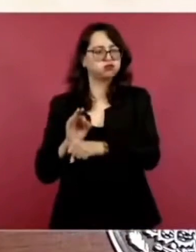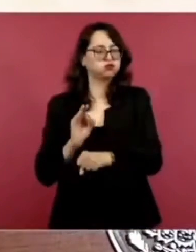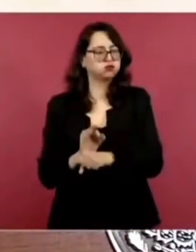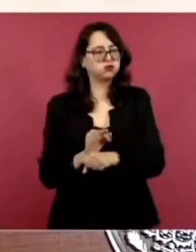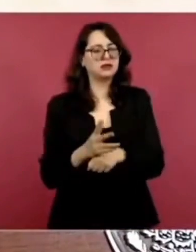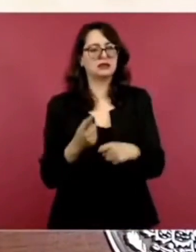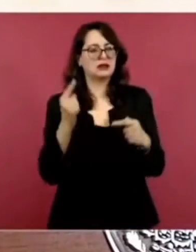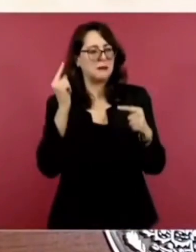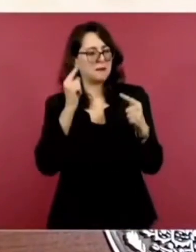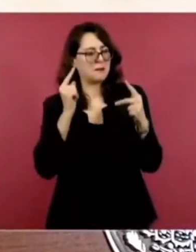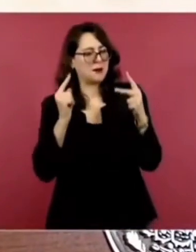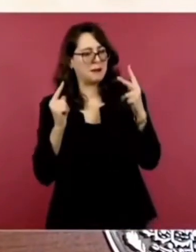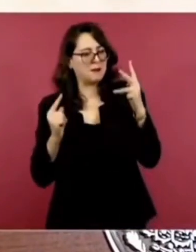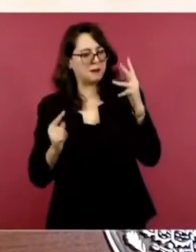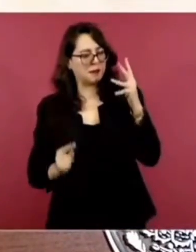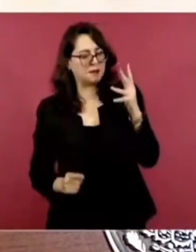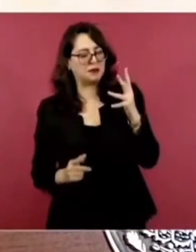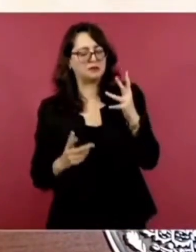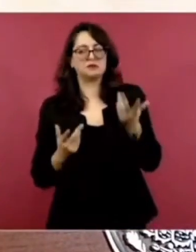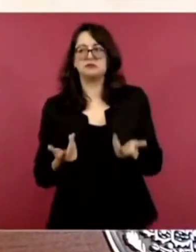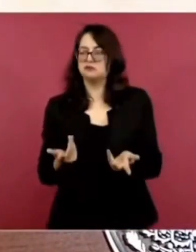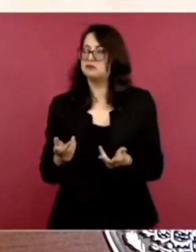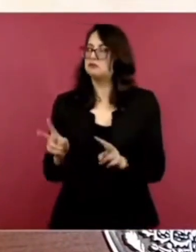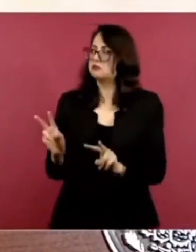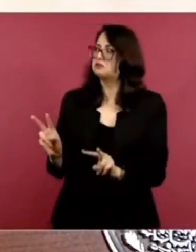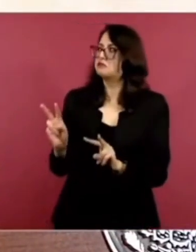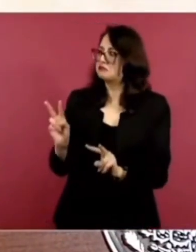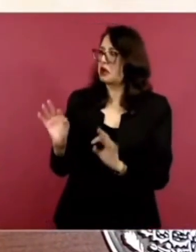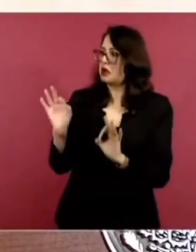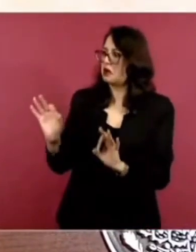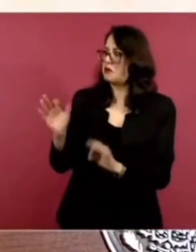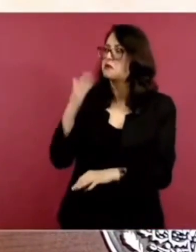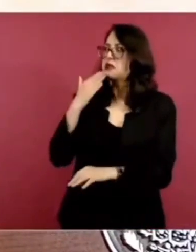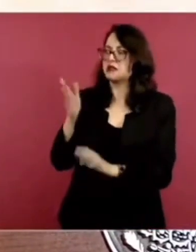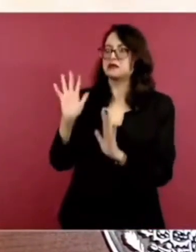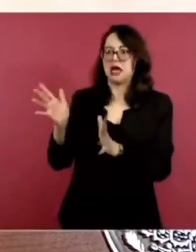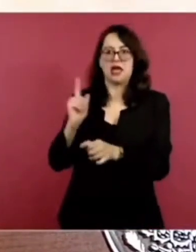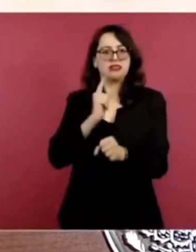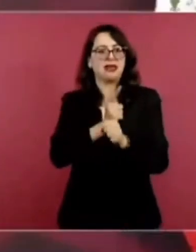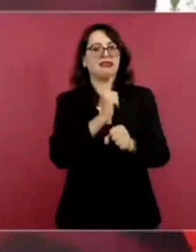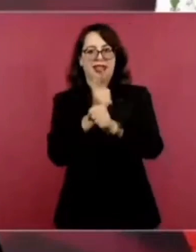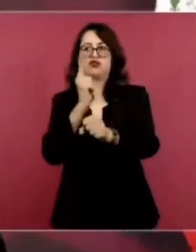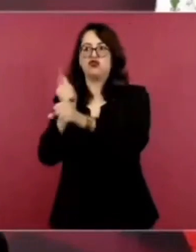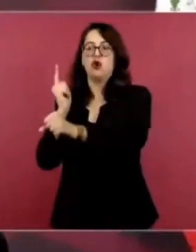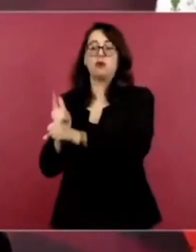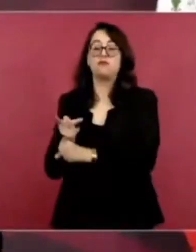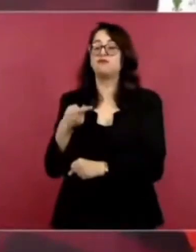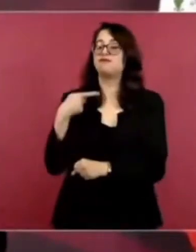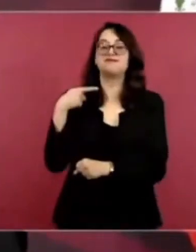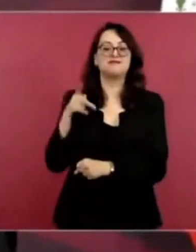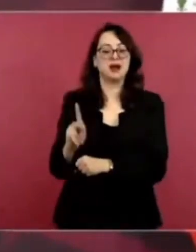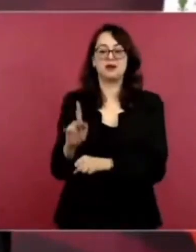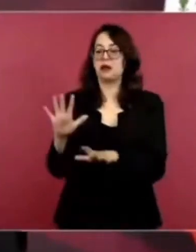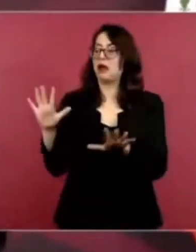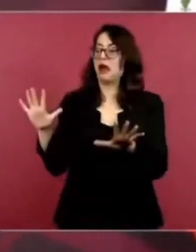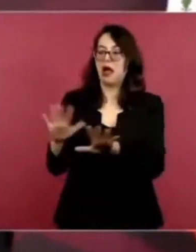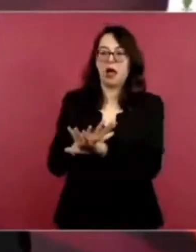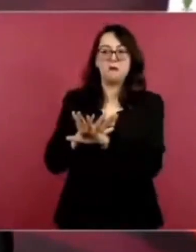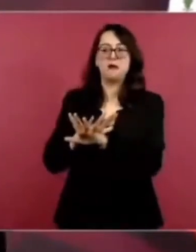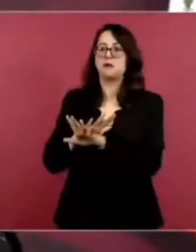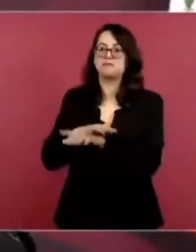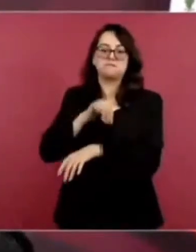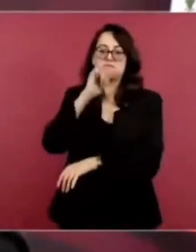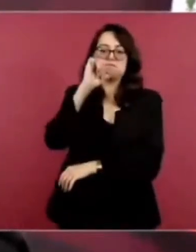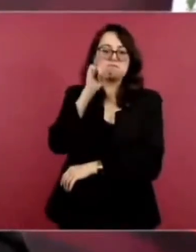vicios. Pero no se avanzó. Pero sí hubo el intento de llevar a